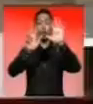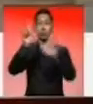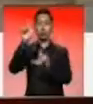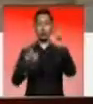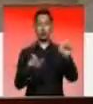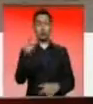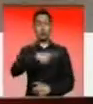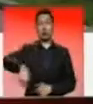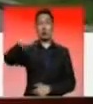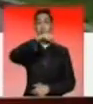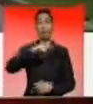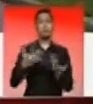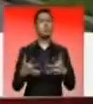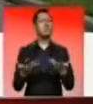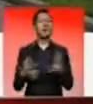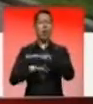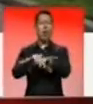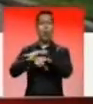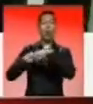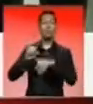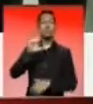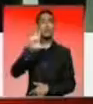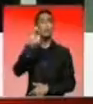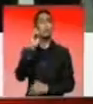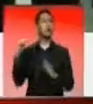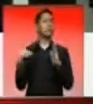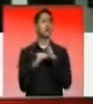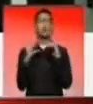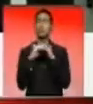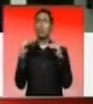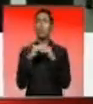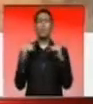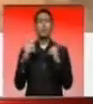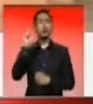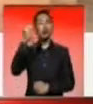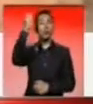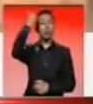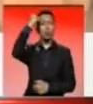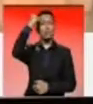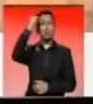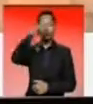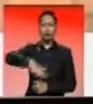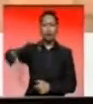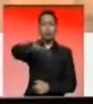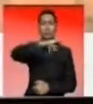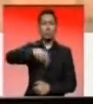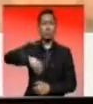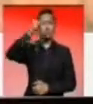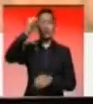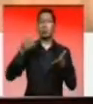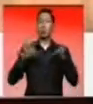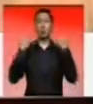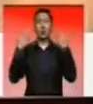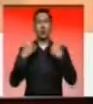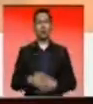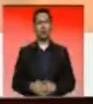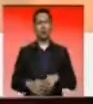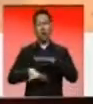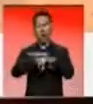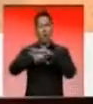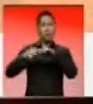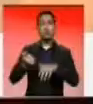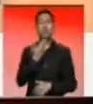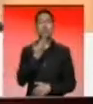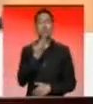llevaron alrededor de $50,000 de las instalaciones del gobierno zonal ubicado en el norte de Guayaquil. El asalto se registró